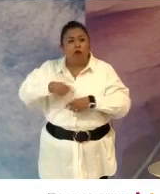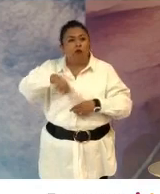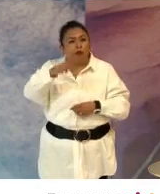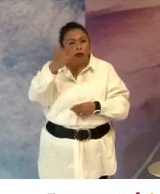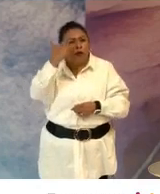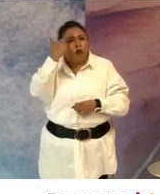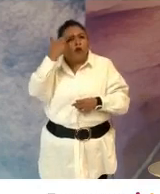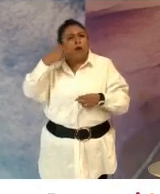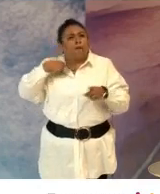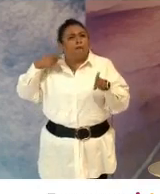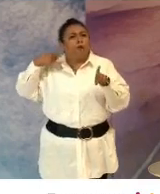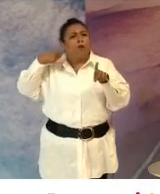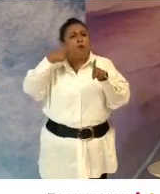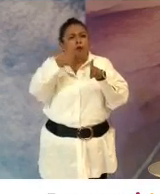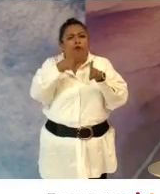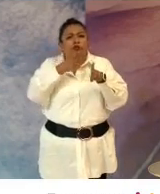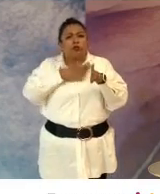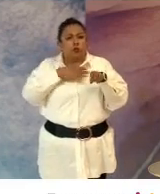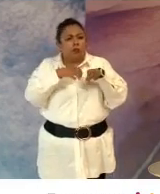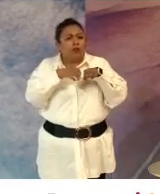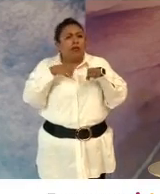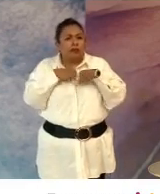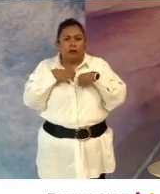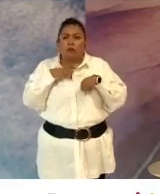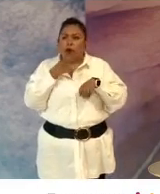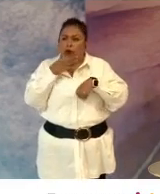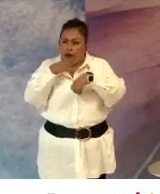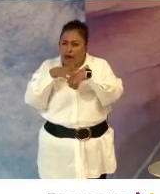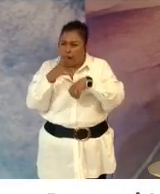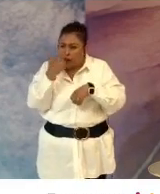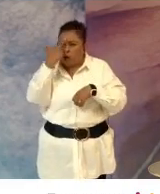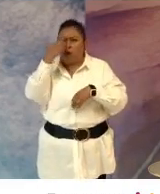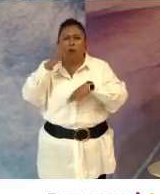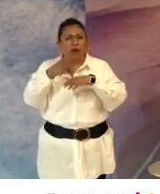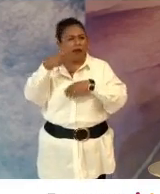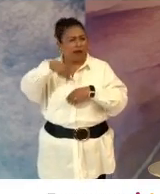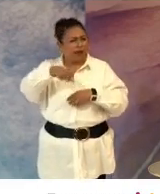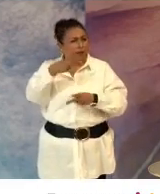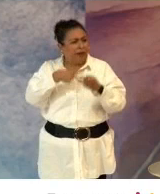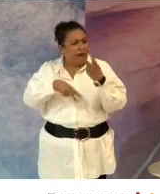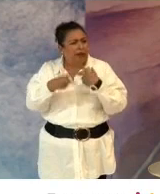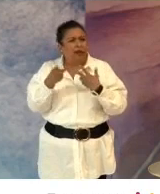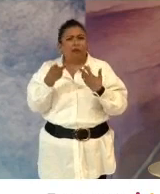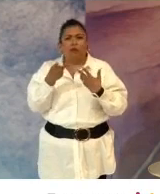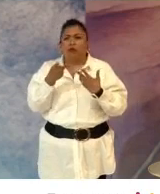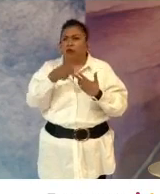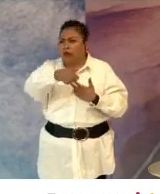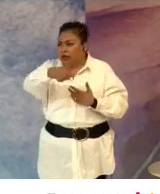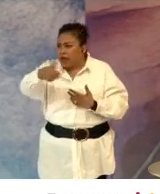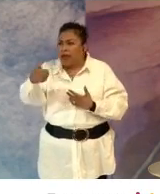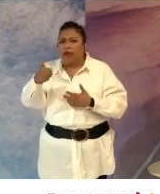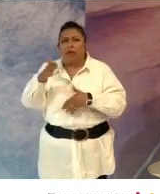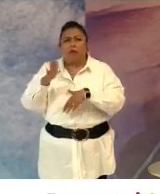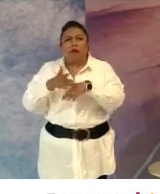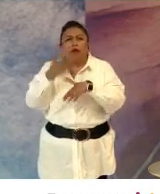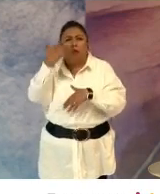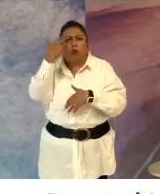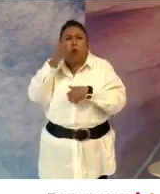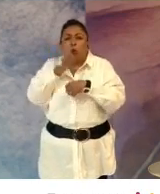el propósito que tiene nuestro equipo, el propósito de por qué estamos aquí cada uno de nosotros. Y